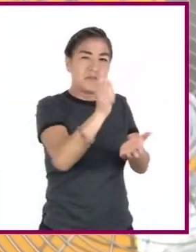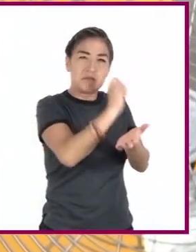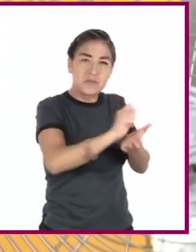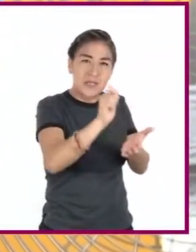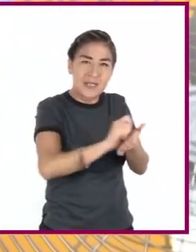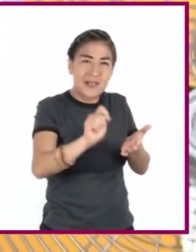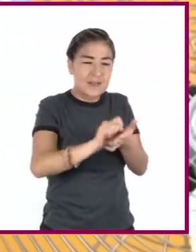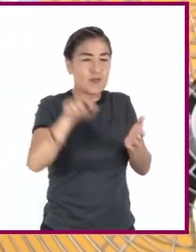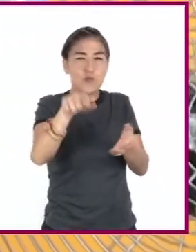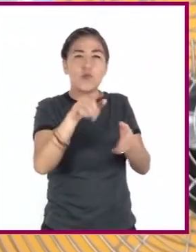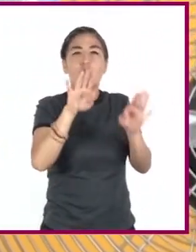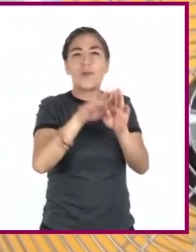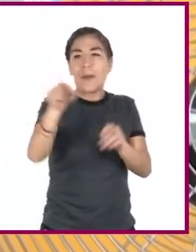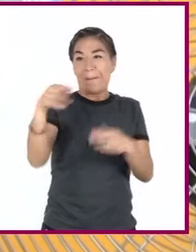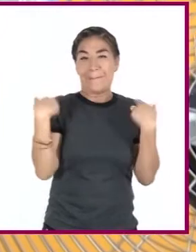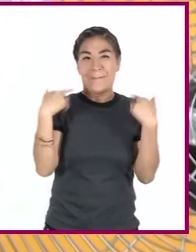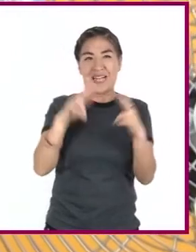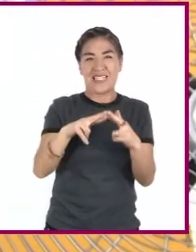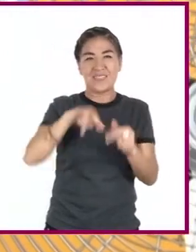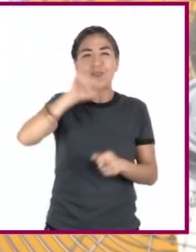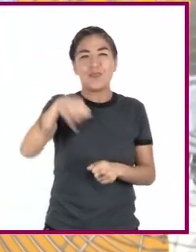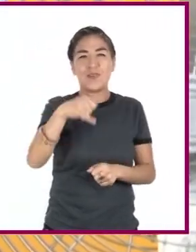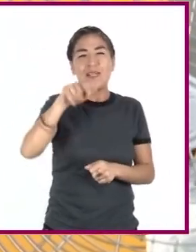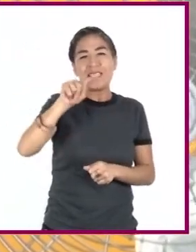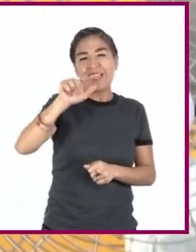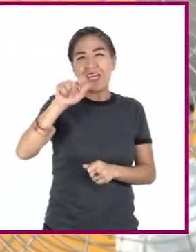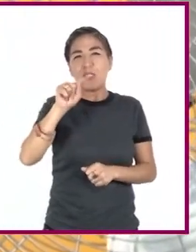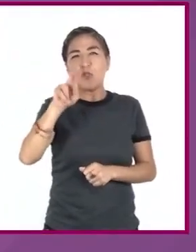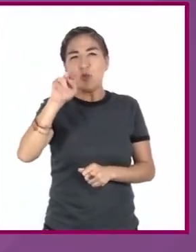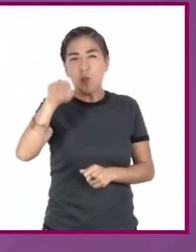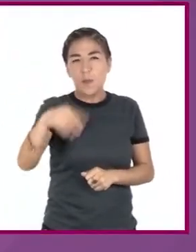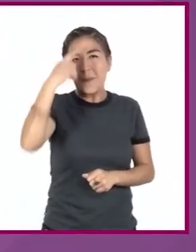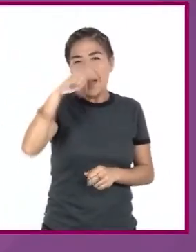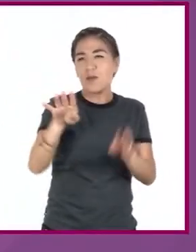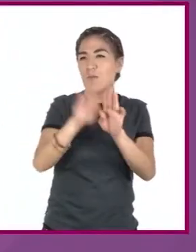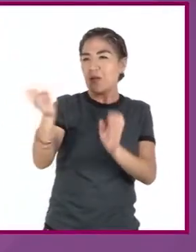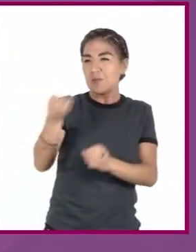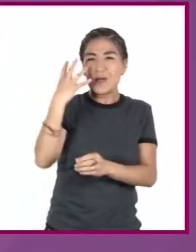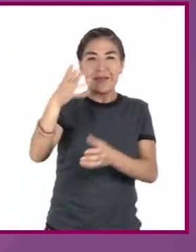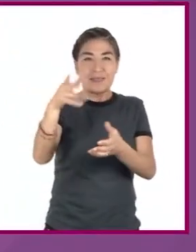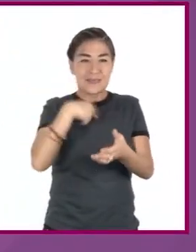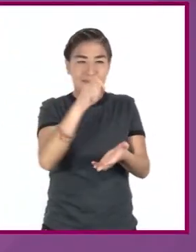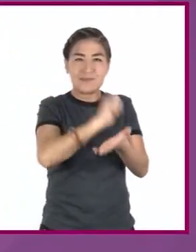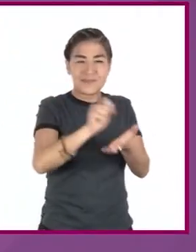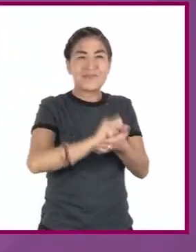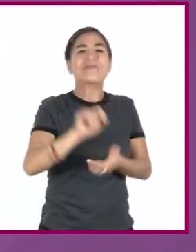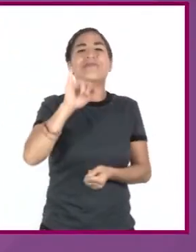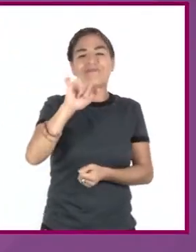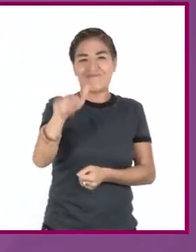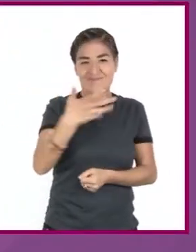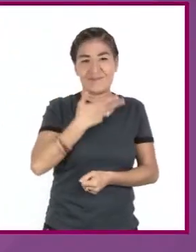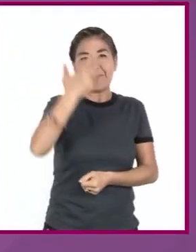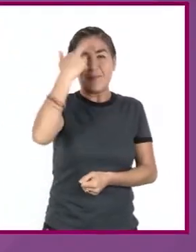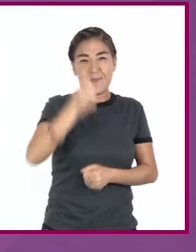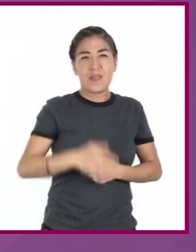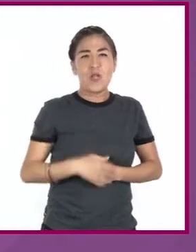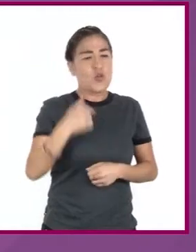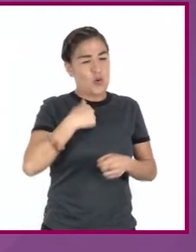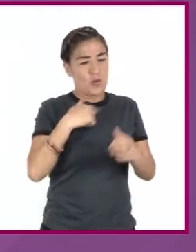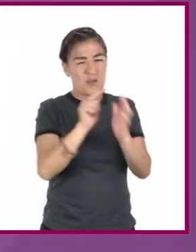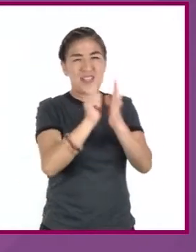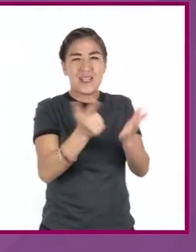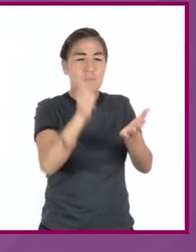Tatum y que ese libro fue una pieza clave para su futuro. Yes, tiene razón. Redacté un pequeño libro